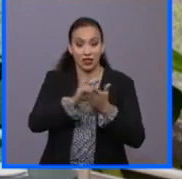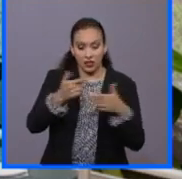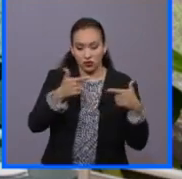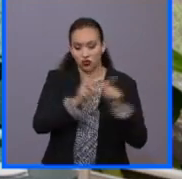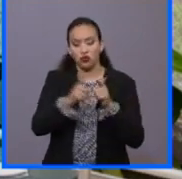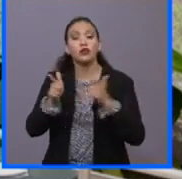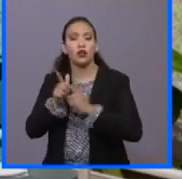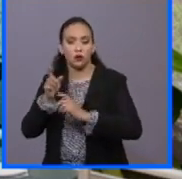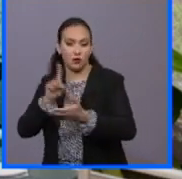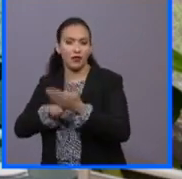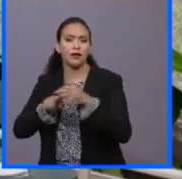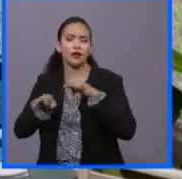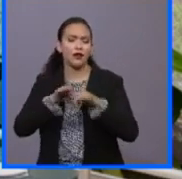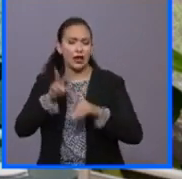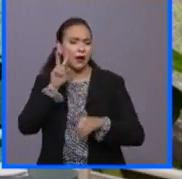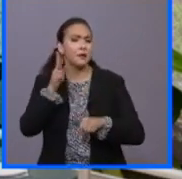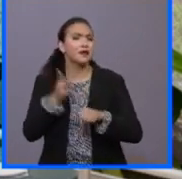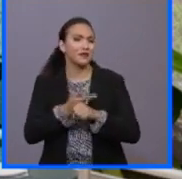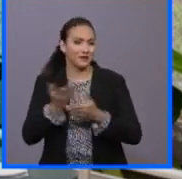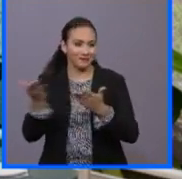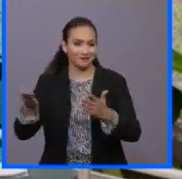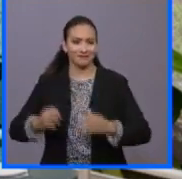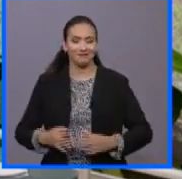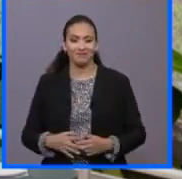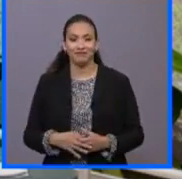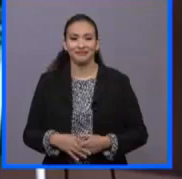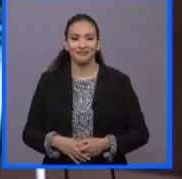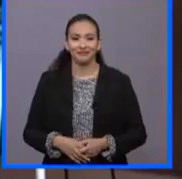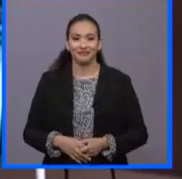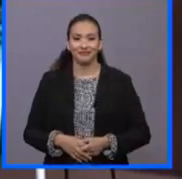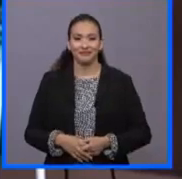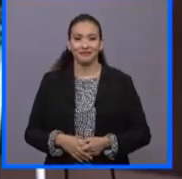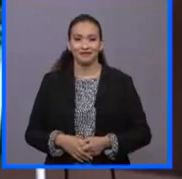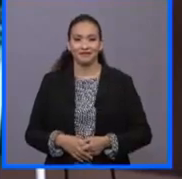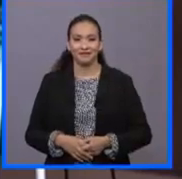colectivo. Cuéntanos los detalles, Mario. Te escuchamos.